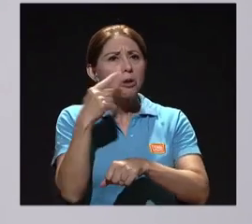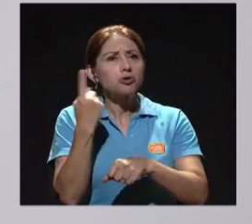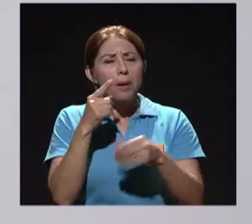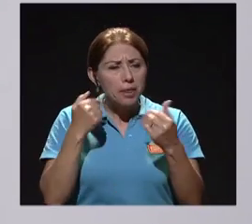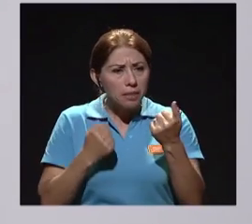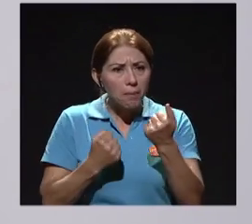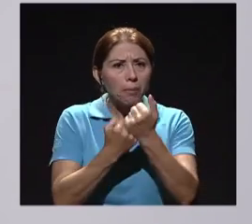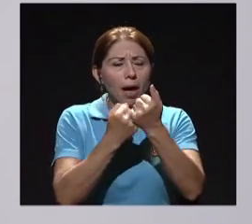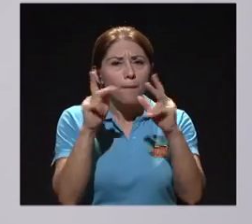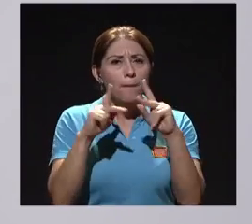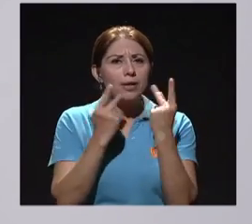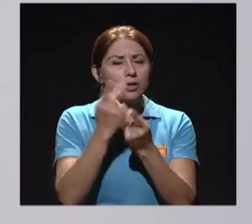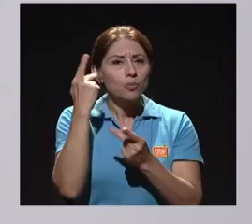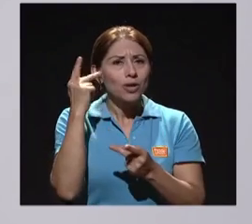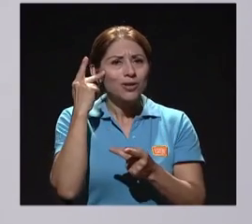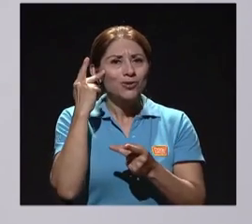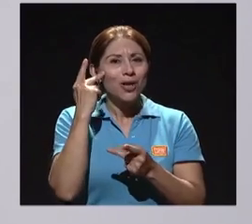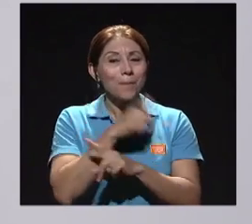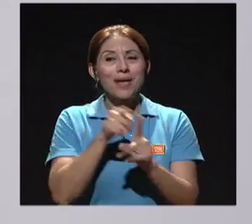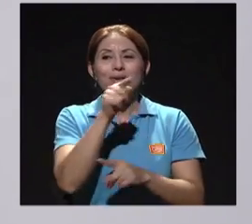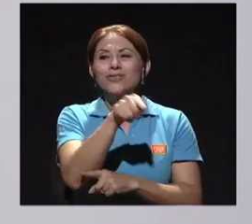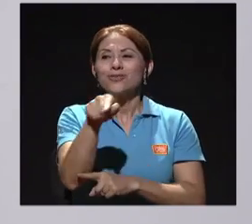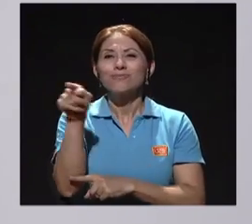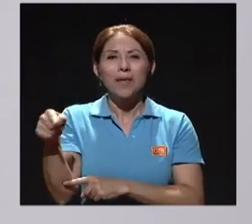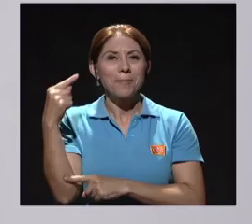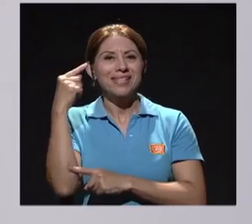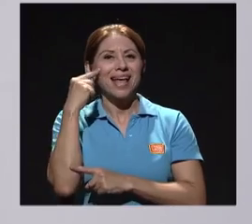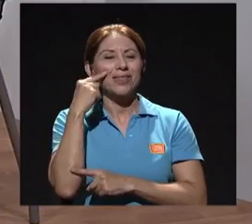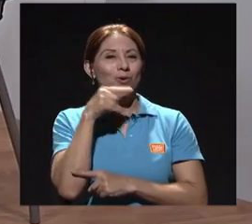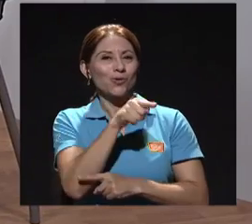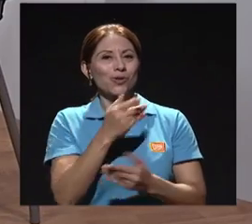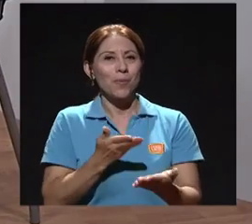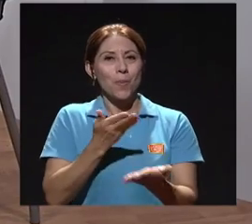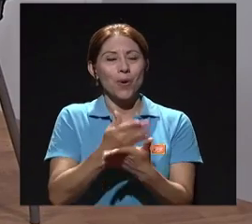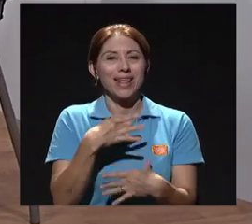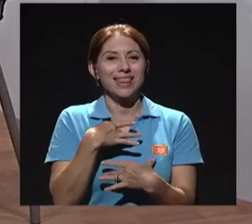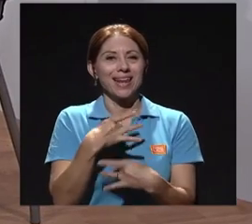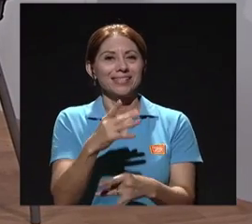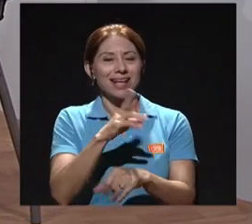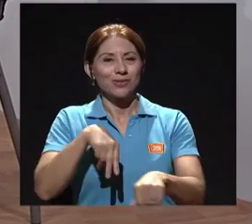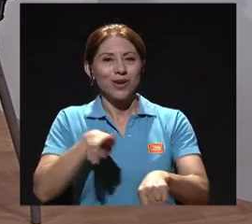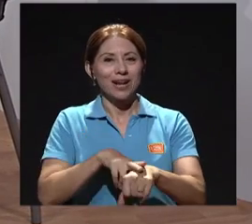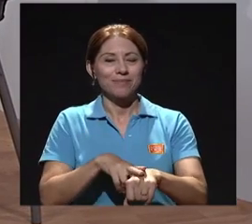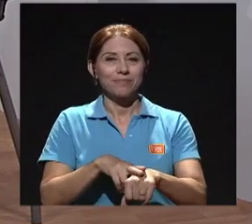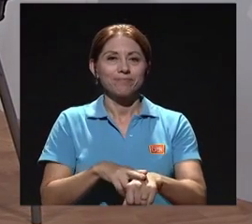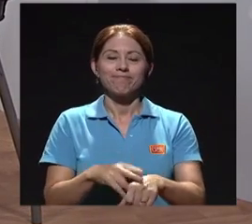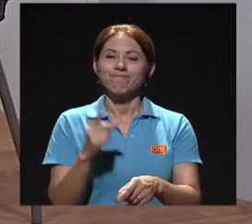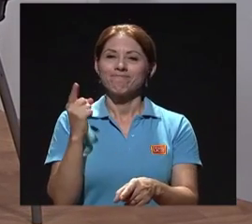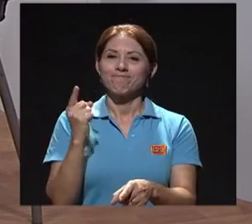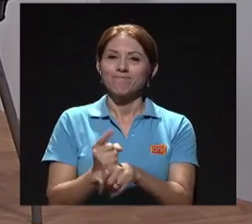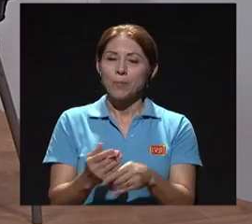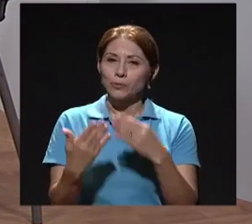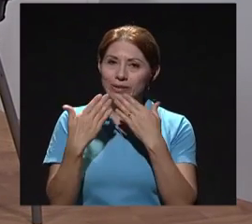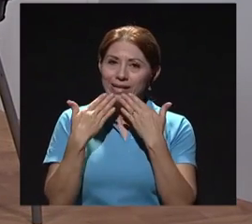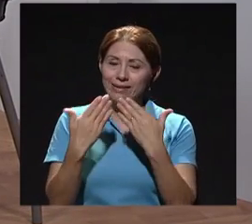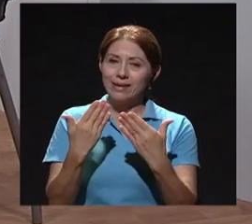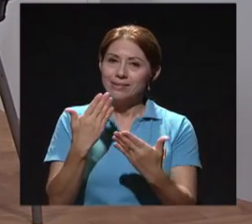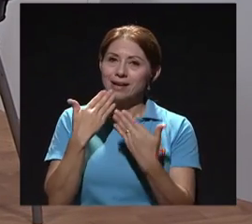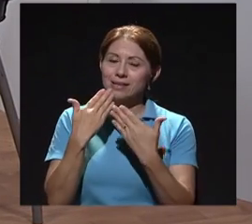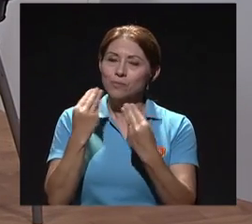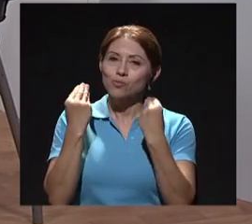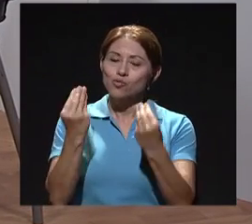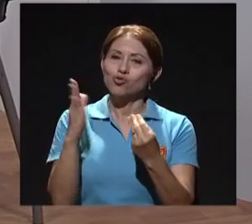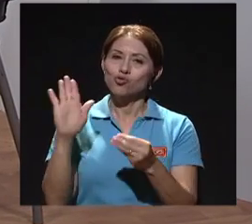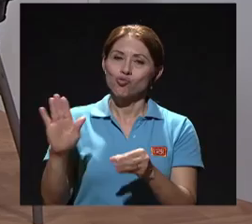y que están pensando precisamente en lo que usted propone que es el interés nacional correcto muchísimas gracias bernardo la verdad es algo muy mucho su